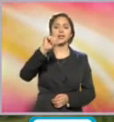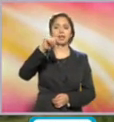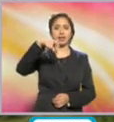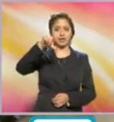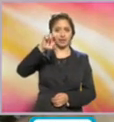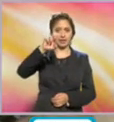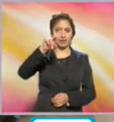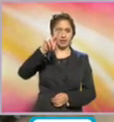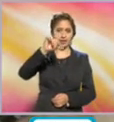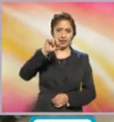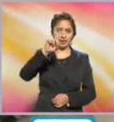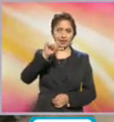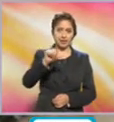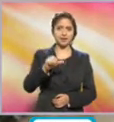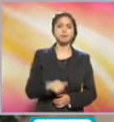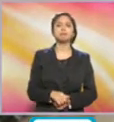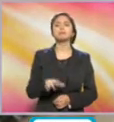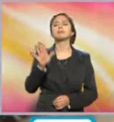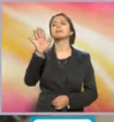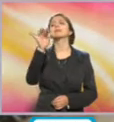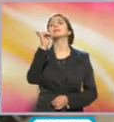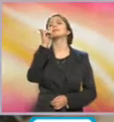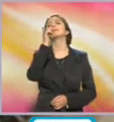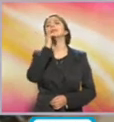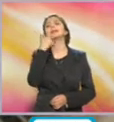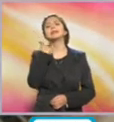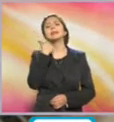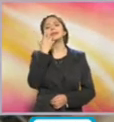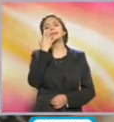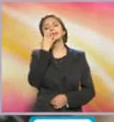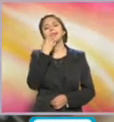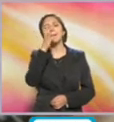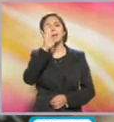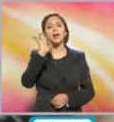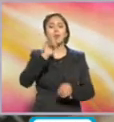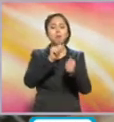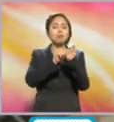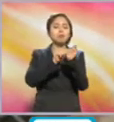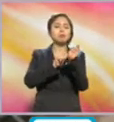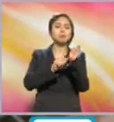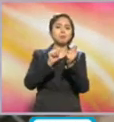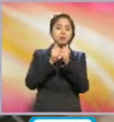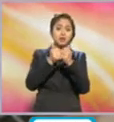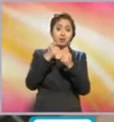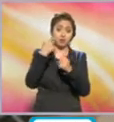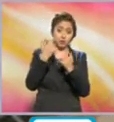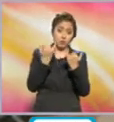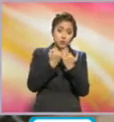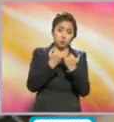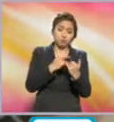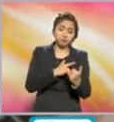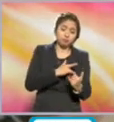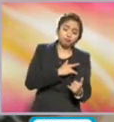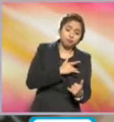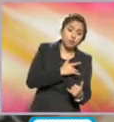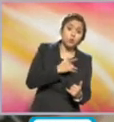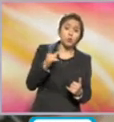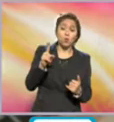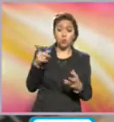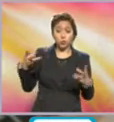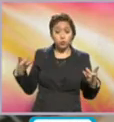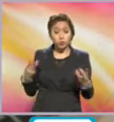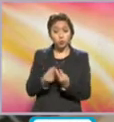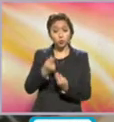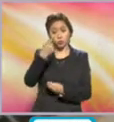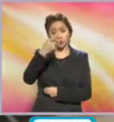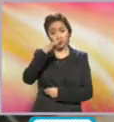De pásenme el pan Bimbo. Ay, no. Y saben que vamos a ir ya un poco al lado melancólico. Evidentemente, cuando estás conviviendo con tu